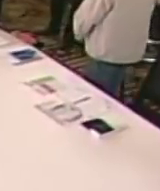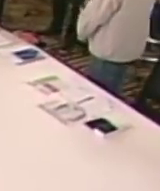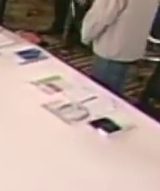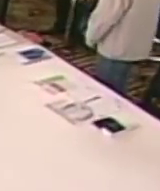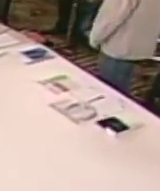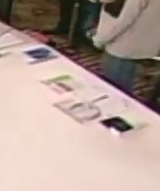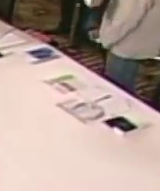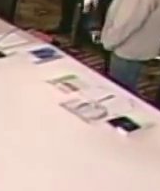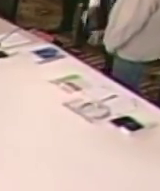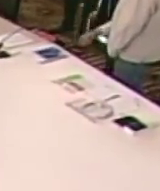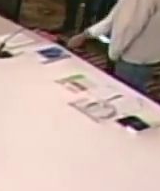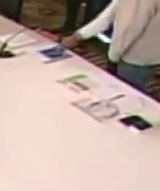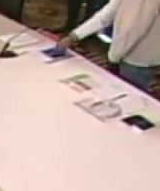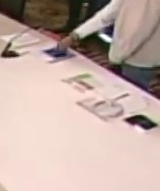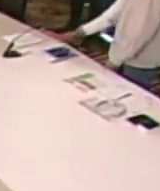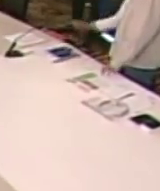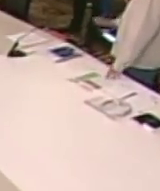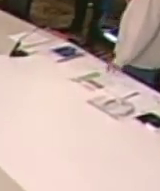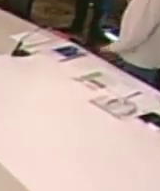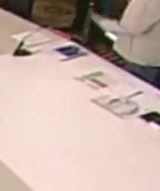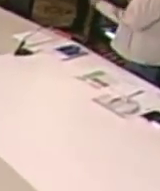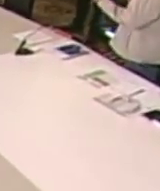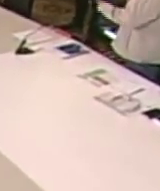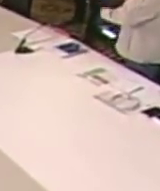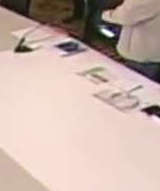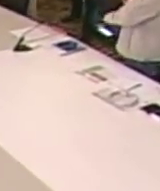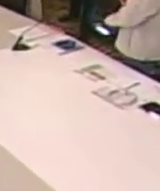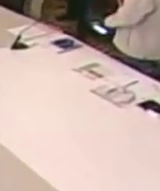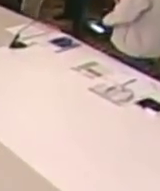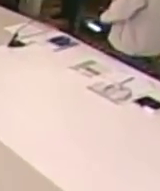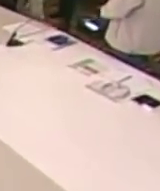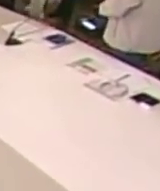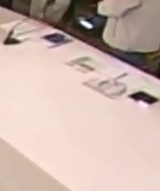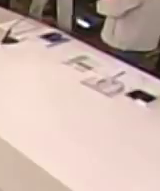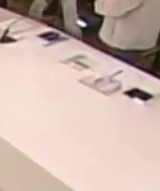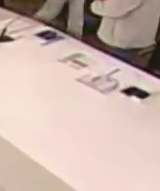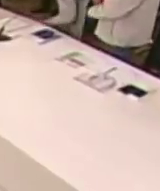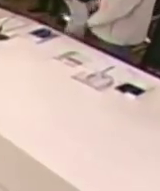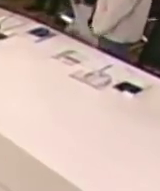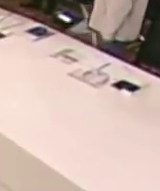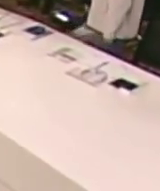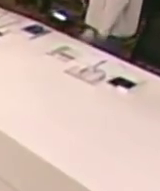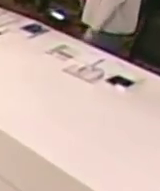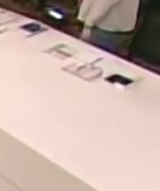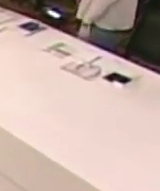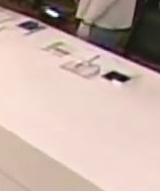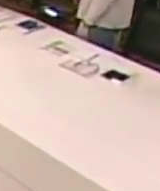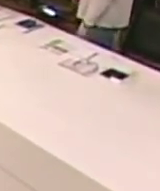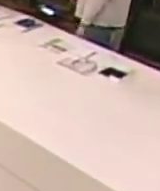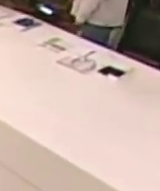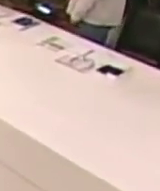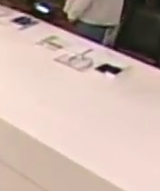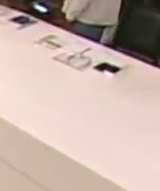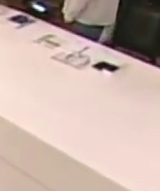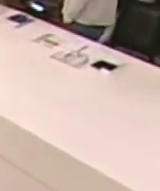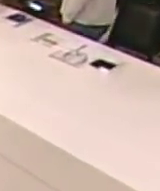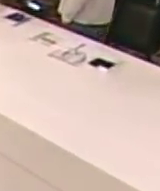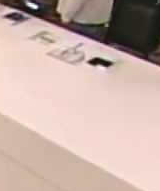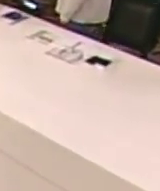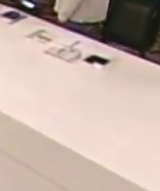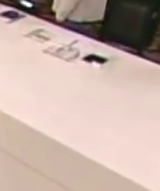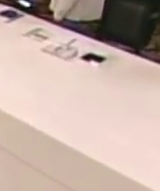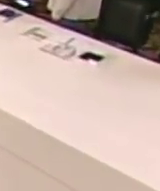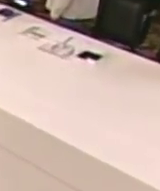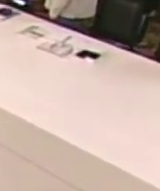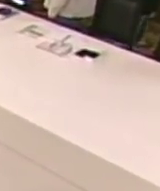importante actividad movimientos y organizaciones sindicales de nuestro país. El objetivo, el